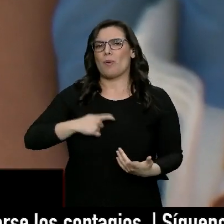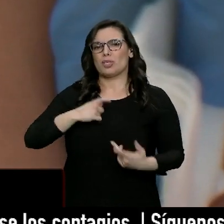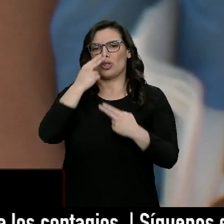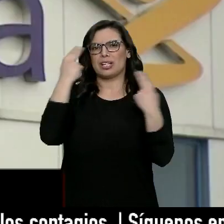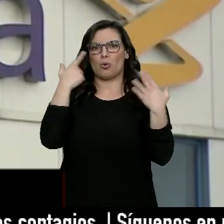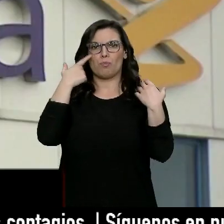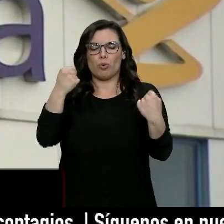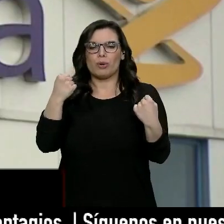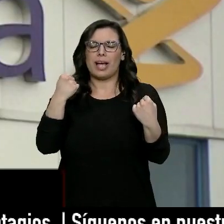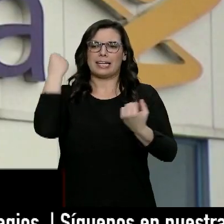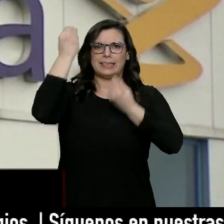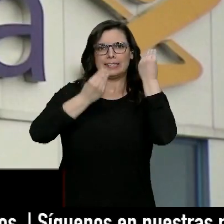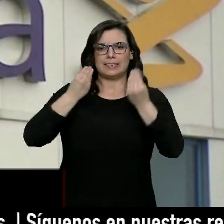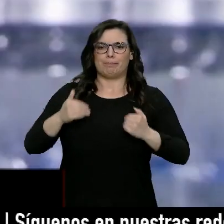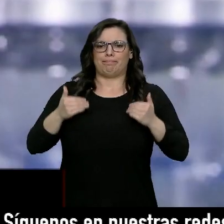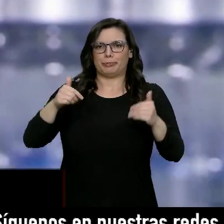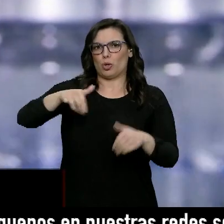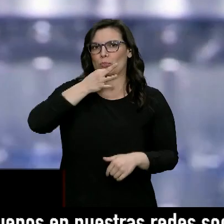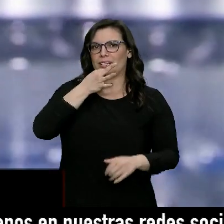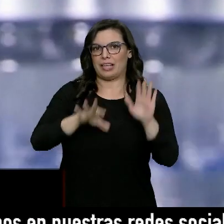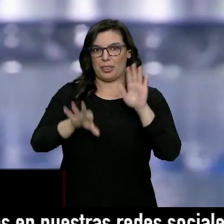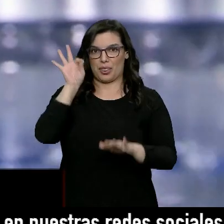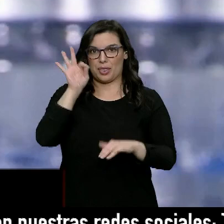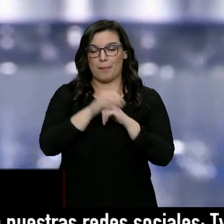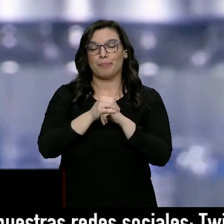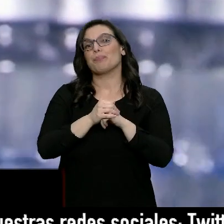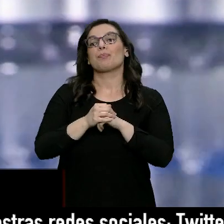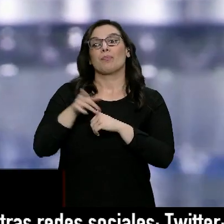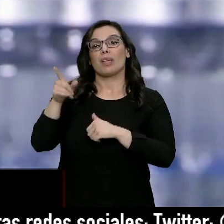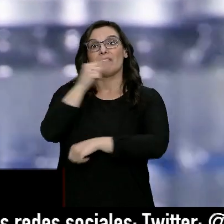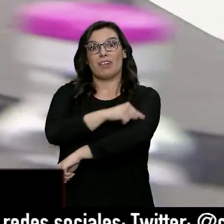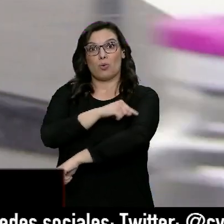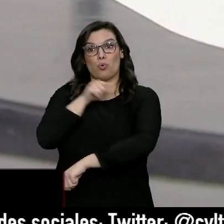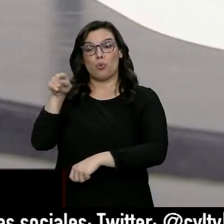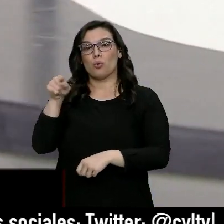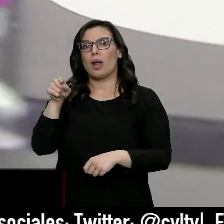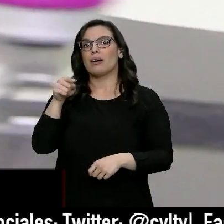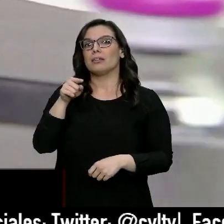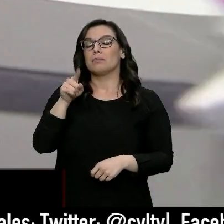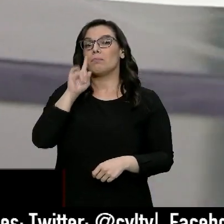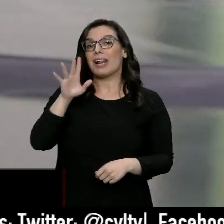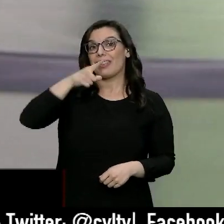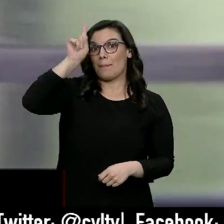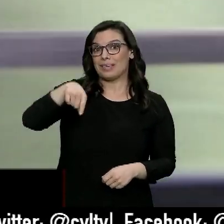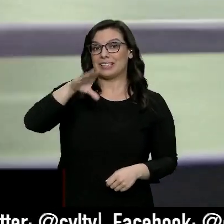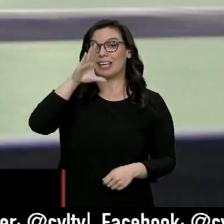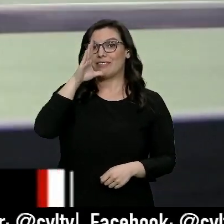ha retrasado a esta tarde. De la vacuna de AstraZeneca se espera que lleguen este mes a nuestro país